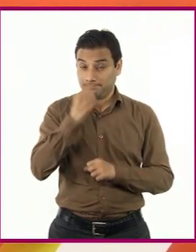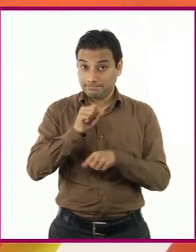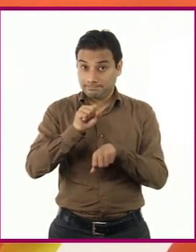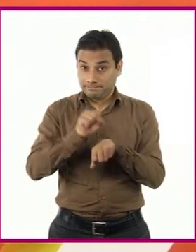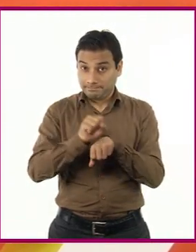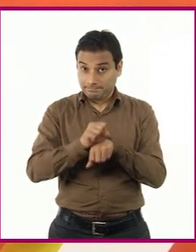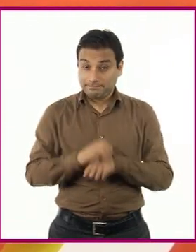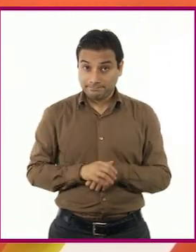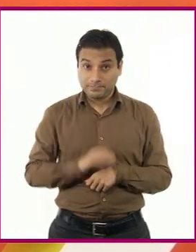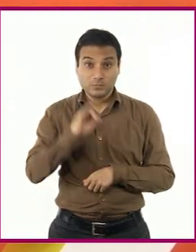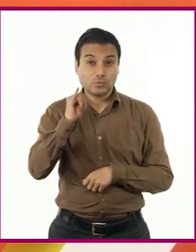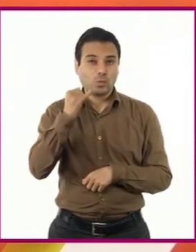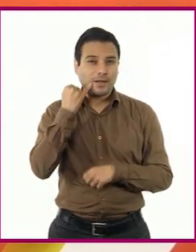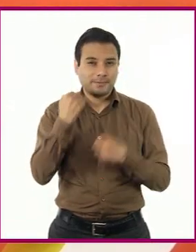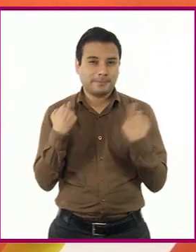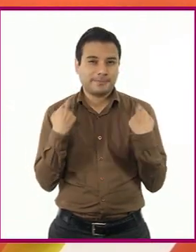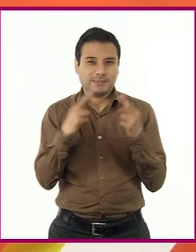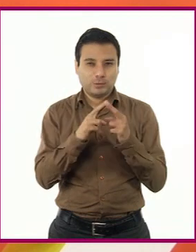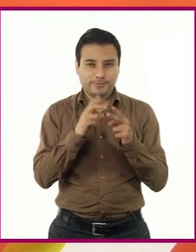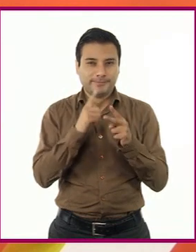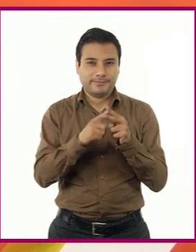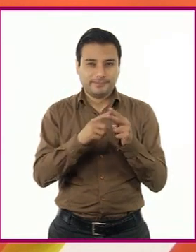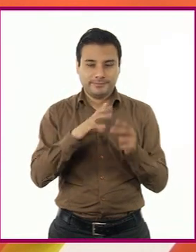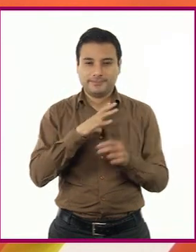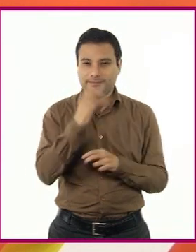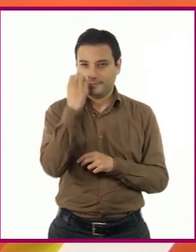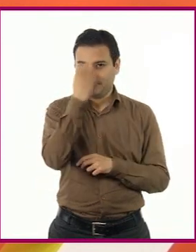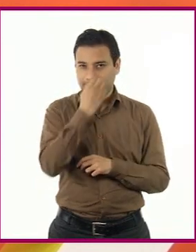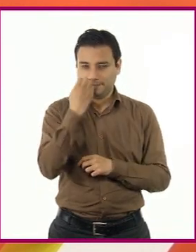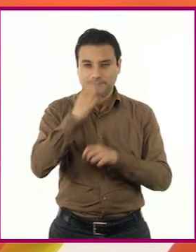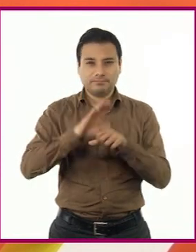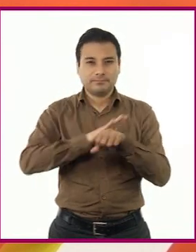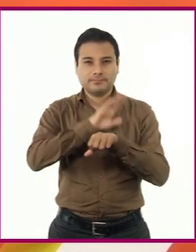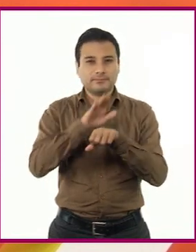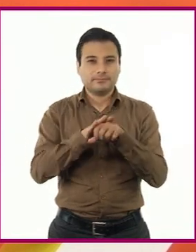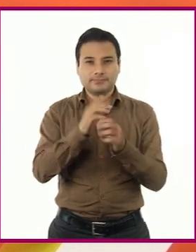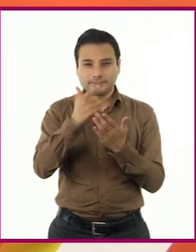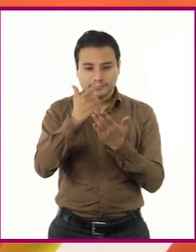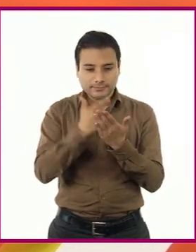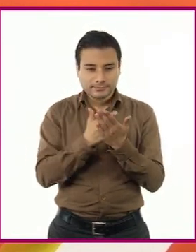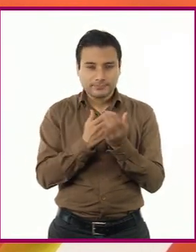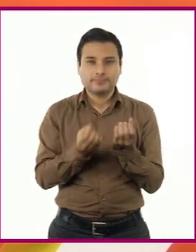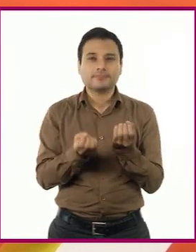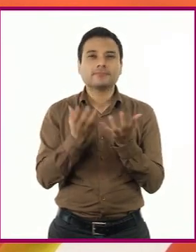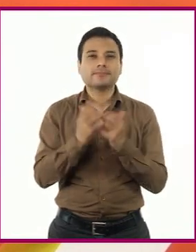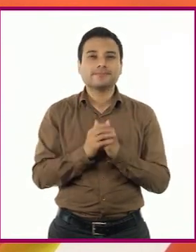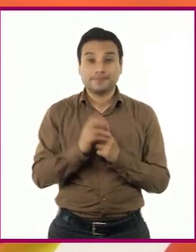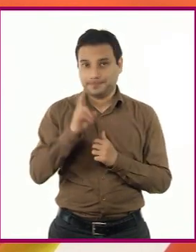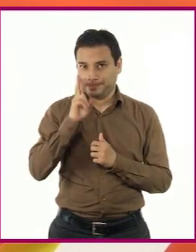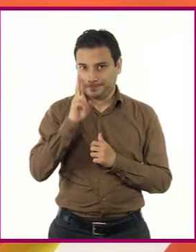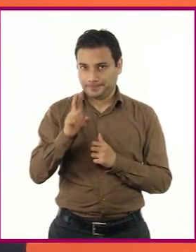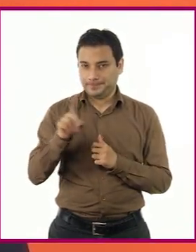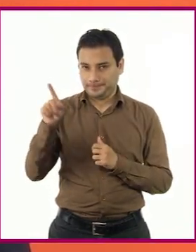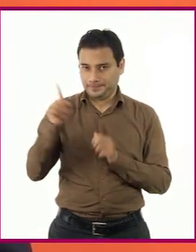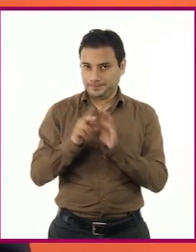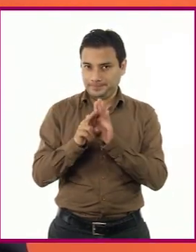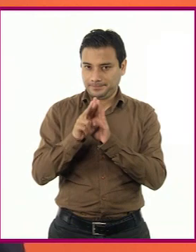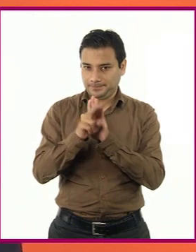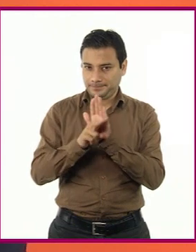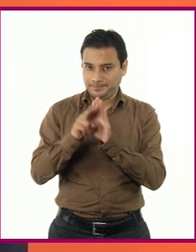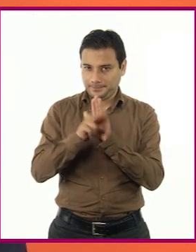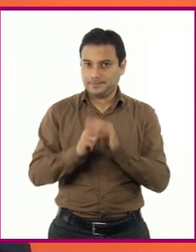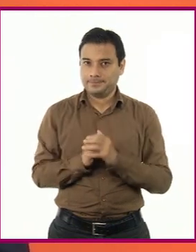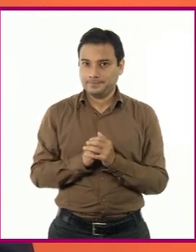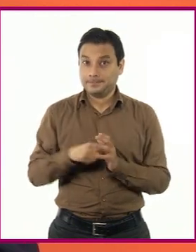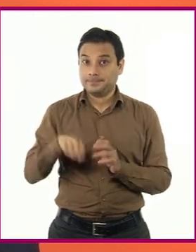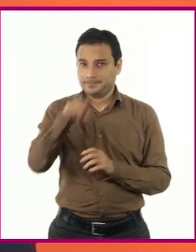maestro de matemáticas, aplicó un examen. Las calificaciones obtenidas por los alumnos se muestran en el siguiente audiovisual.